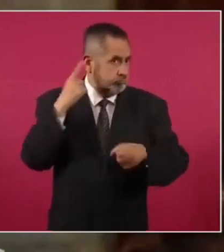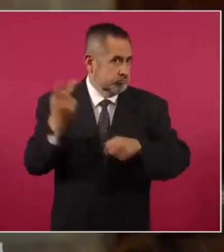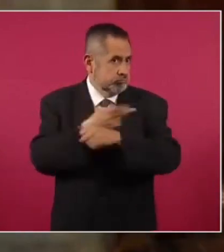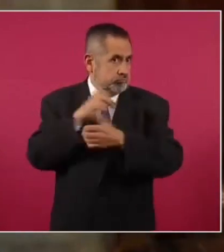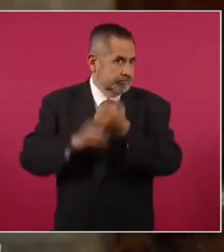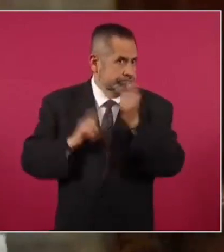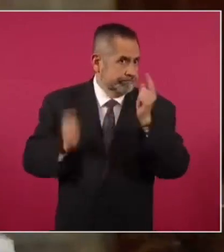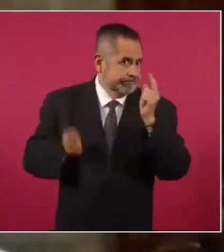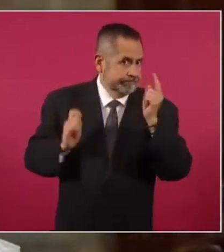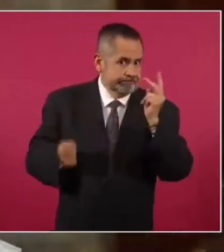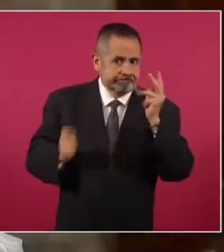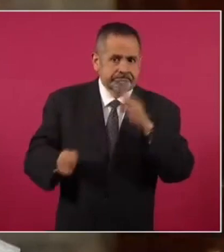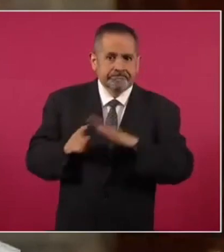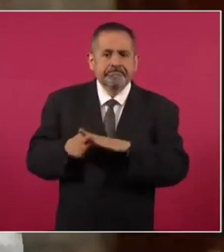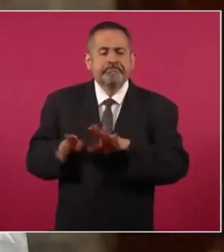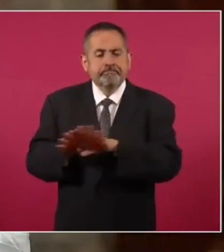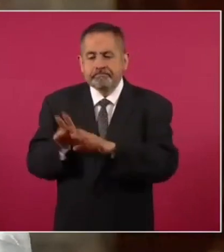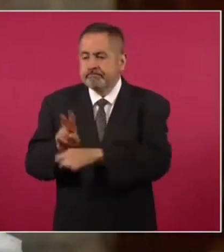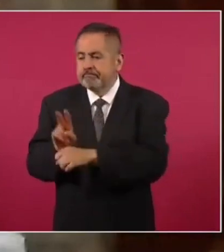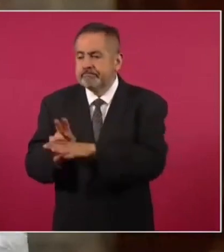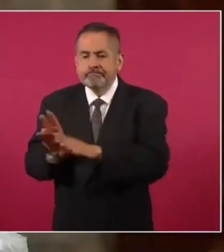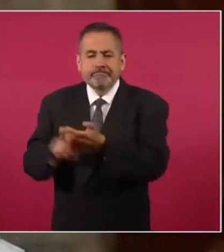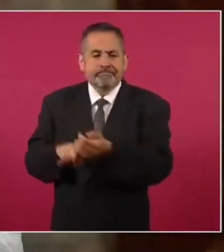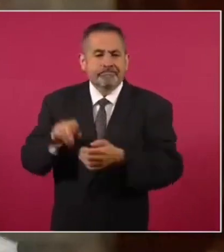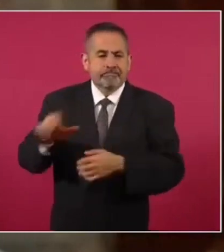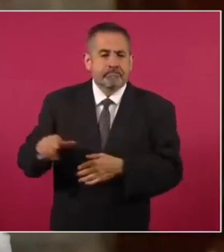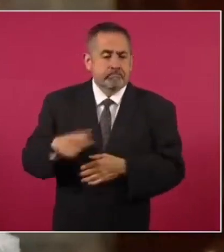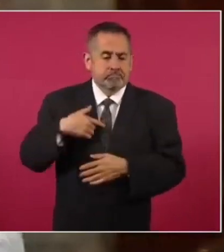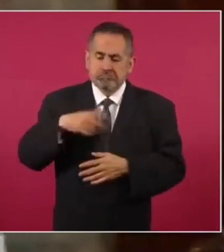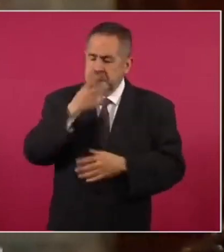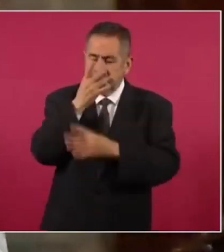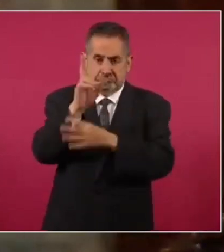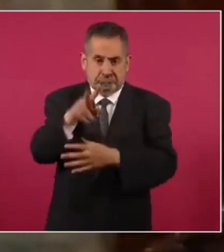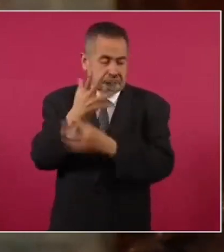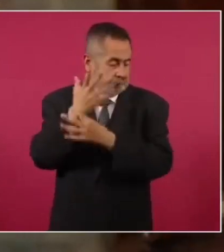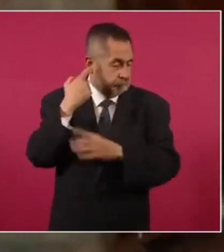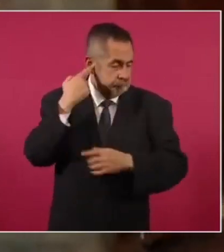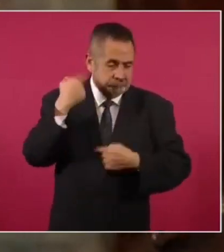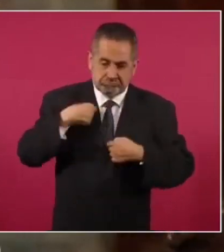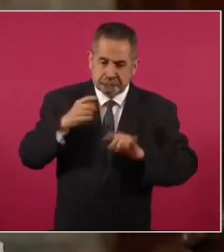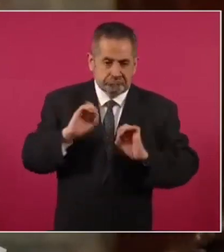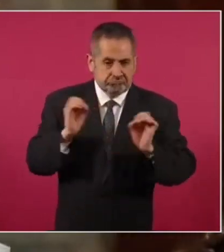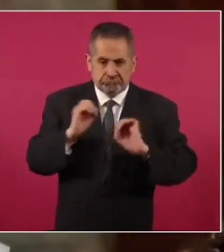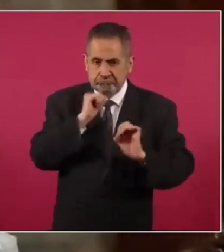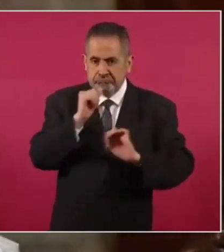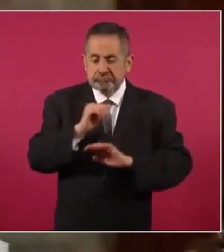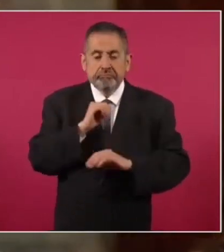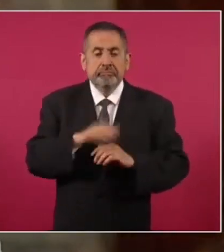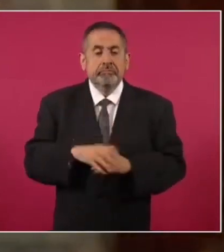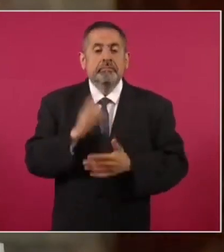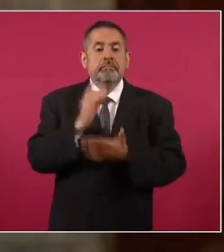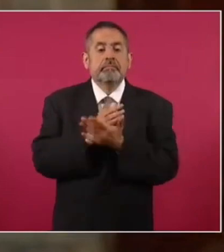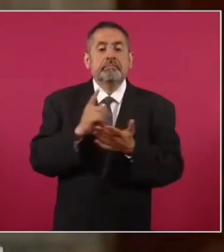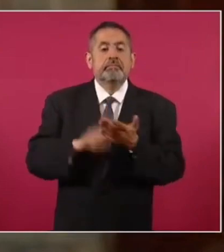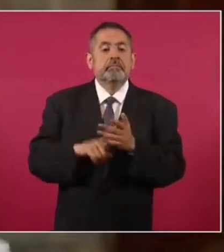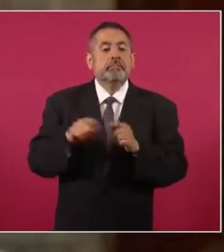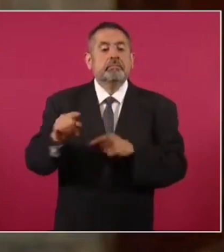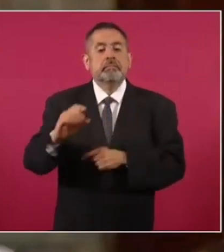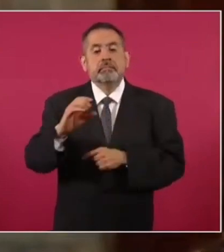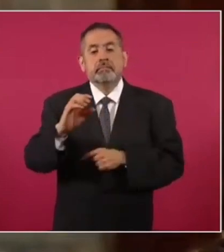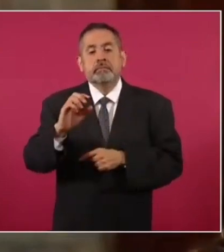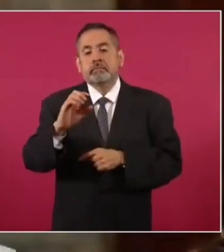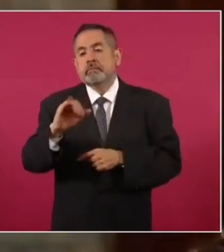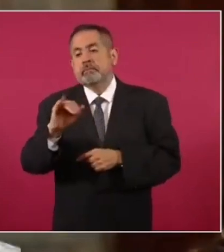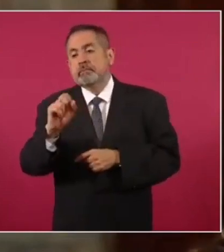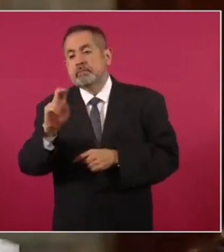en ese momento cuando estaban monitoreando, pues él dijo que no, que las únicas personas también que escuchaban eran las del CISEN, no